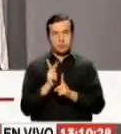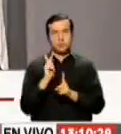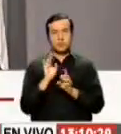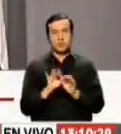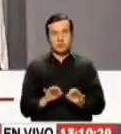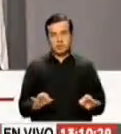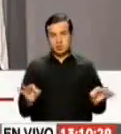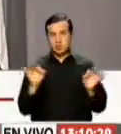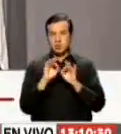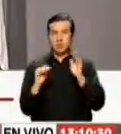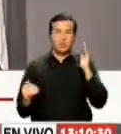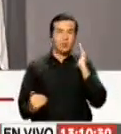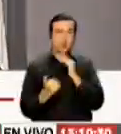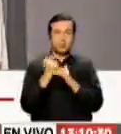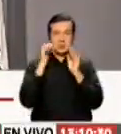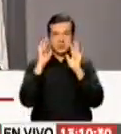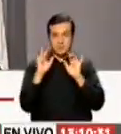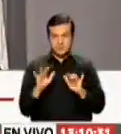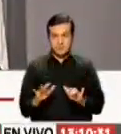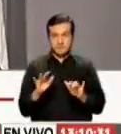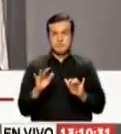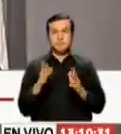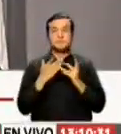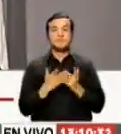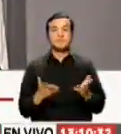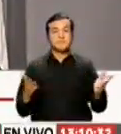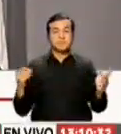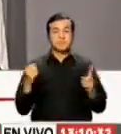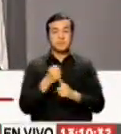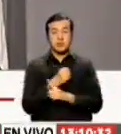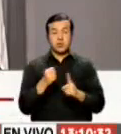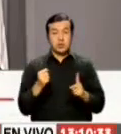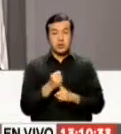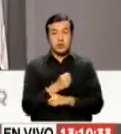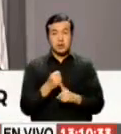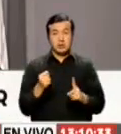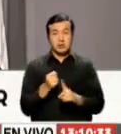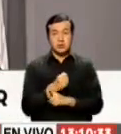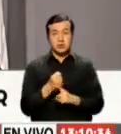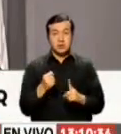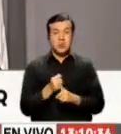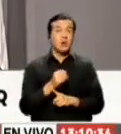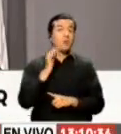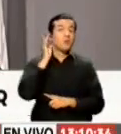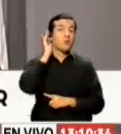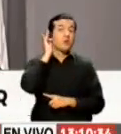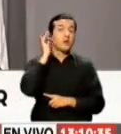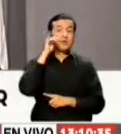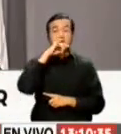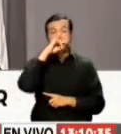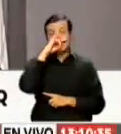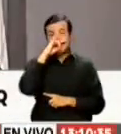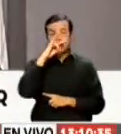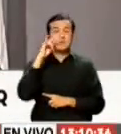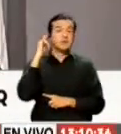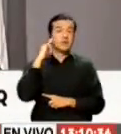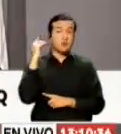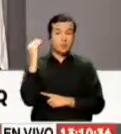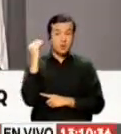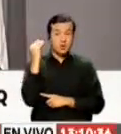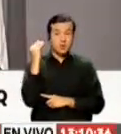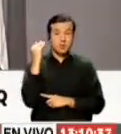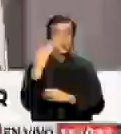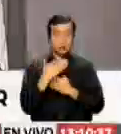vertebrador de la nueva Secretaría. La erradicación de la violencia contra mujeres, niños, niñas y